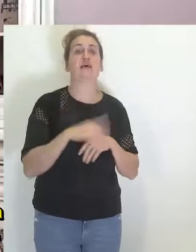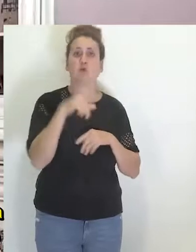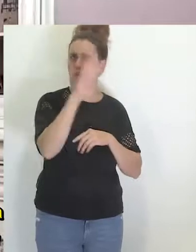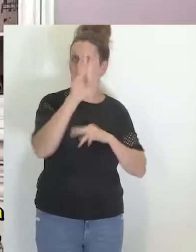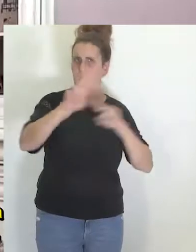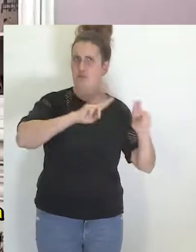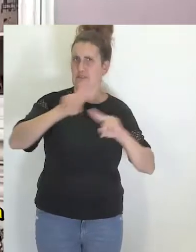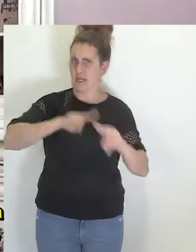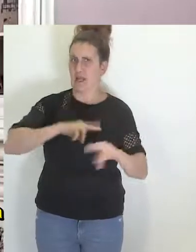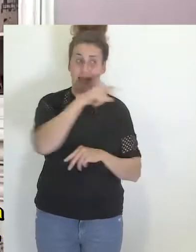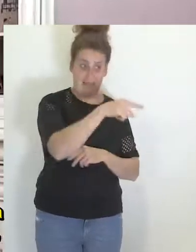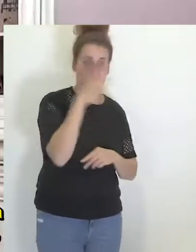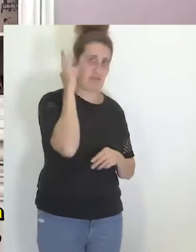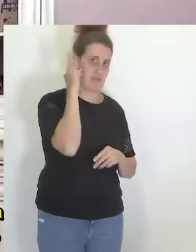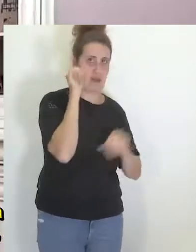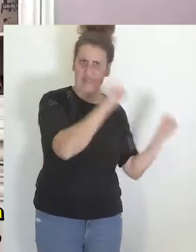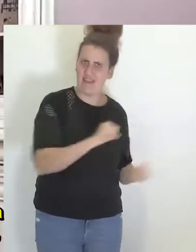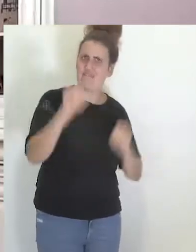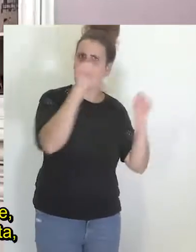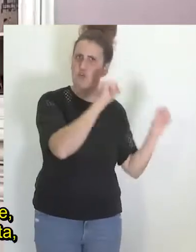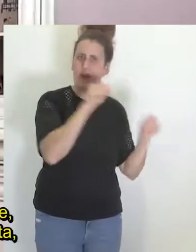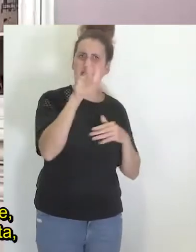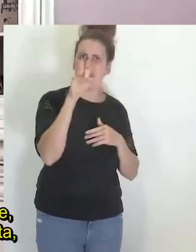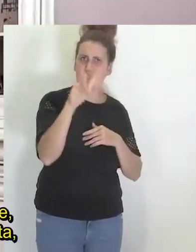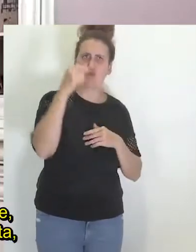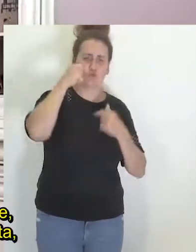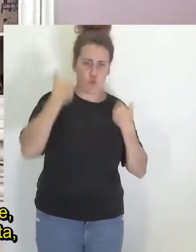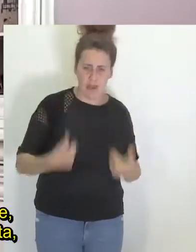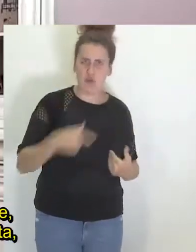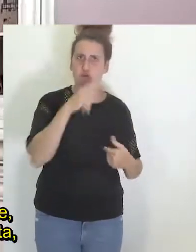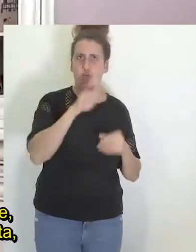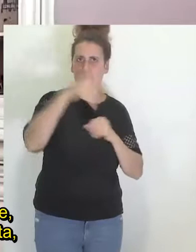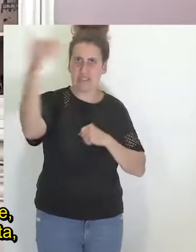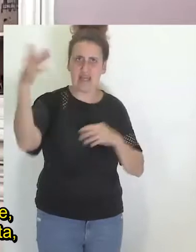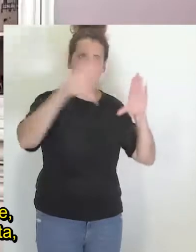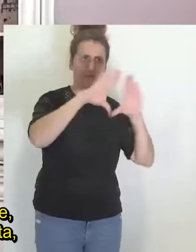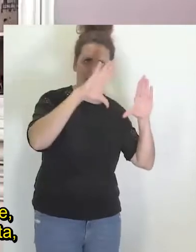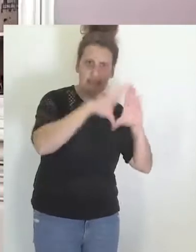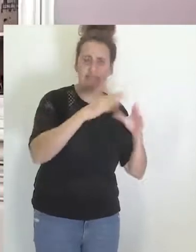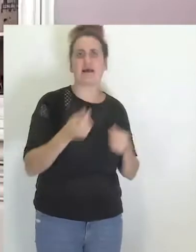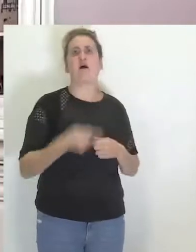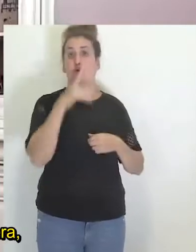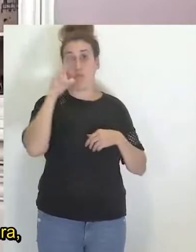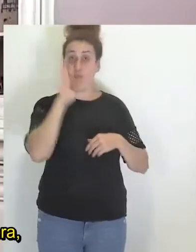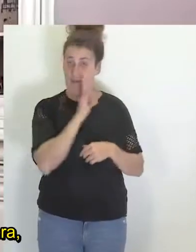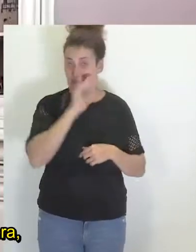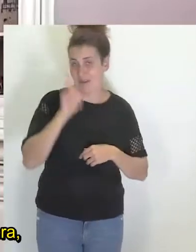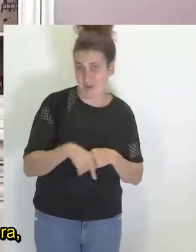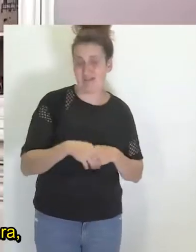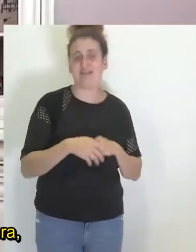600-771512, y que ella, como defensora de los derechos humanos, como abogada nicaragüense, como exiliada, como feminista, como